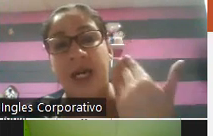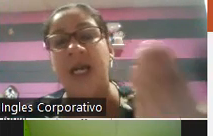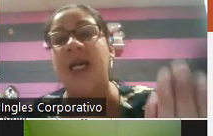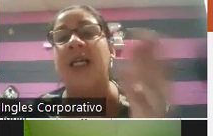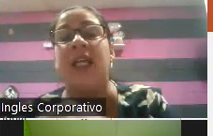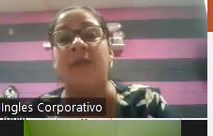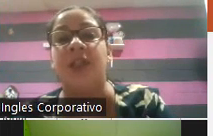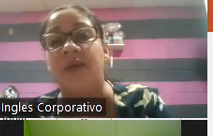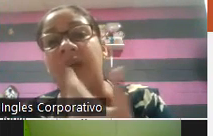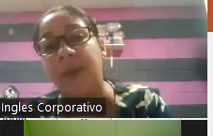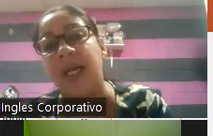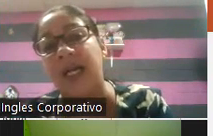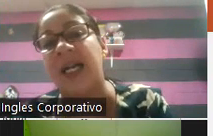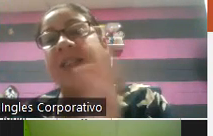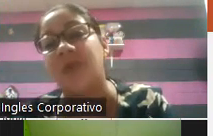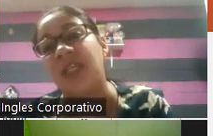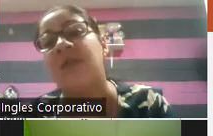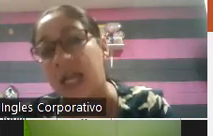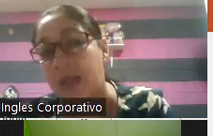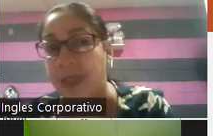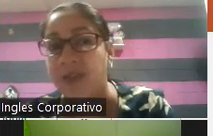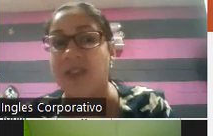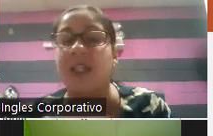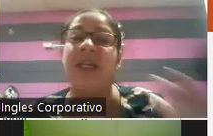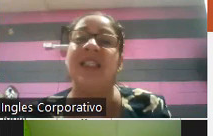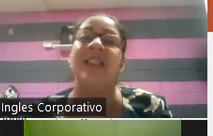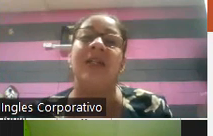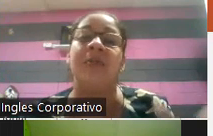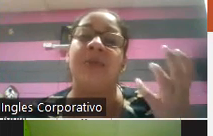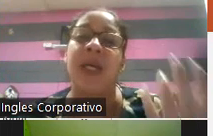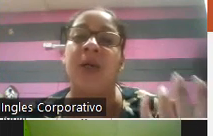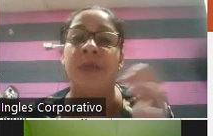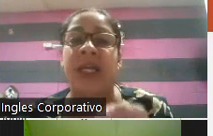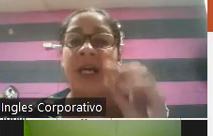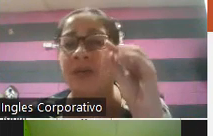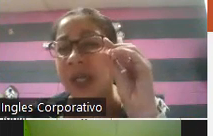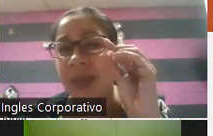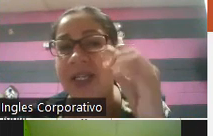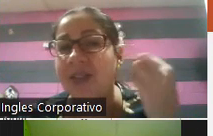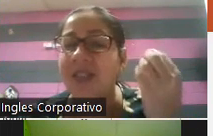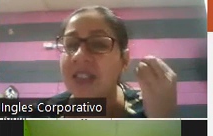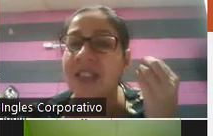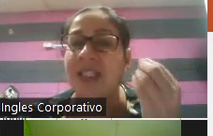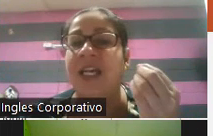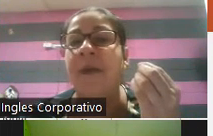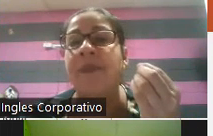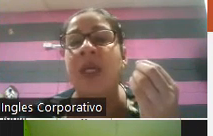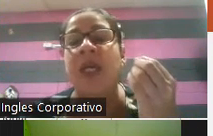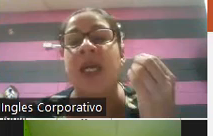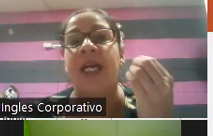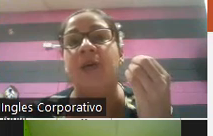la cámara y el micrófono para la clase usando el iPad entonces imagínense Cómo puede complicar una aplicación tan